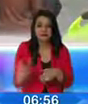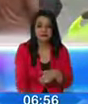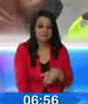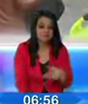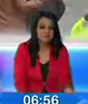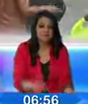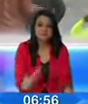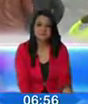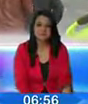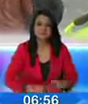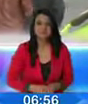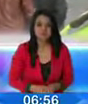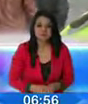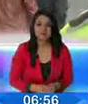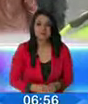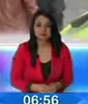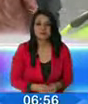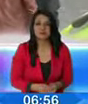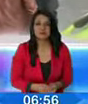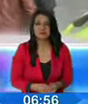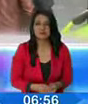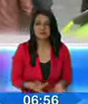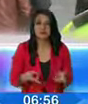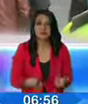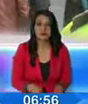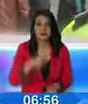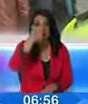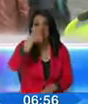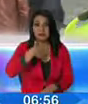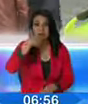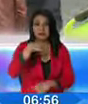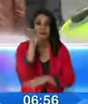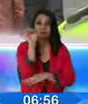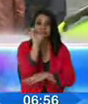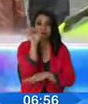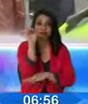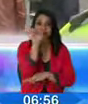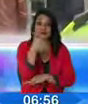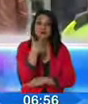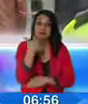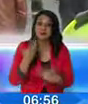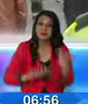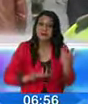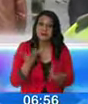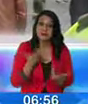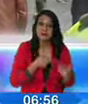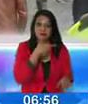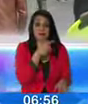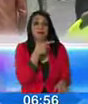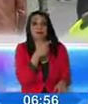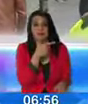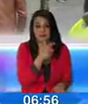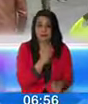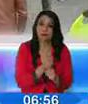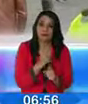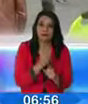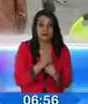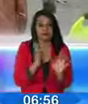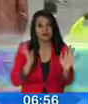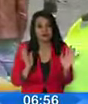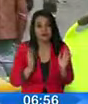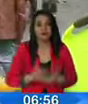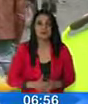botellas de cerveza. De igual manera, el conductor existe la presunción de que se encuentra en estado etílico,